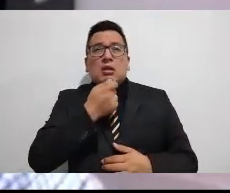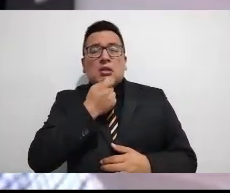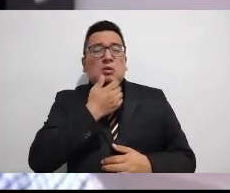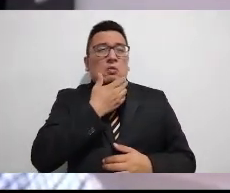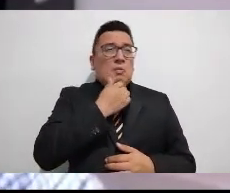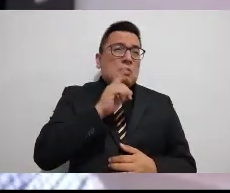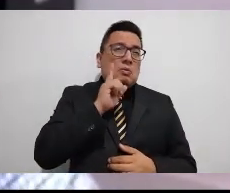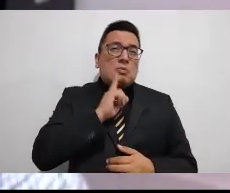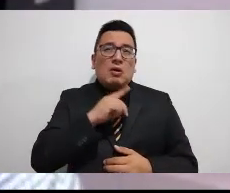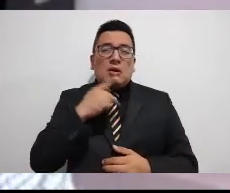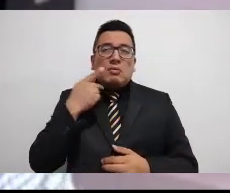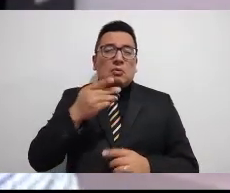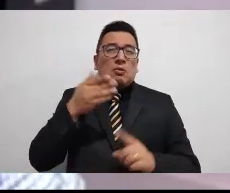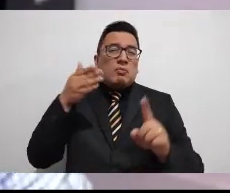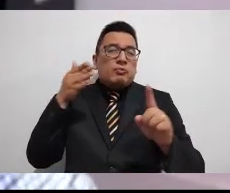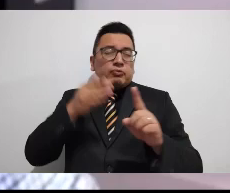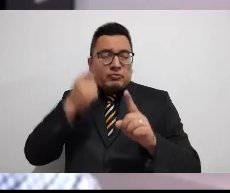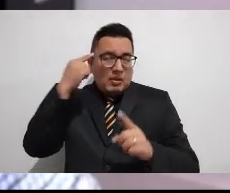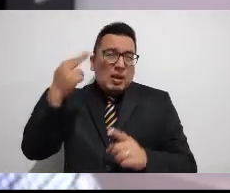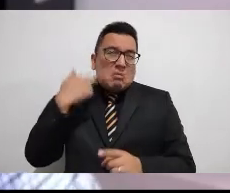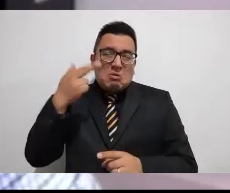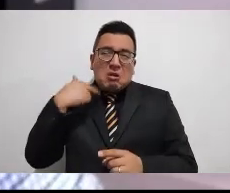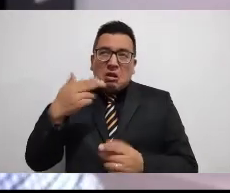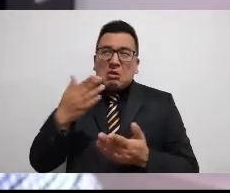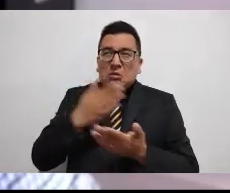perspectiva intercultural, de género y antirracismo.